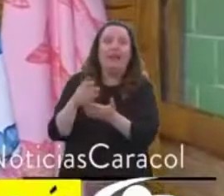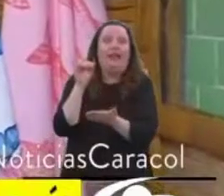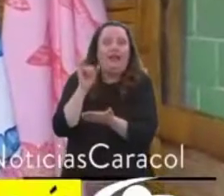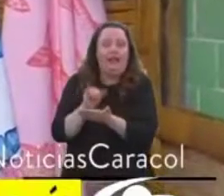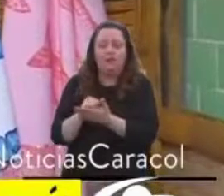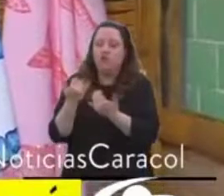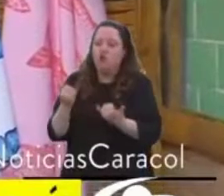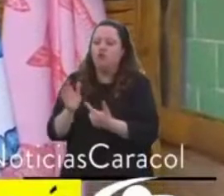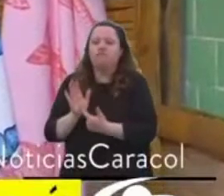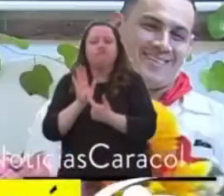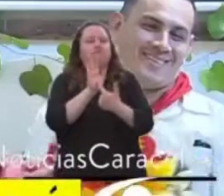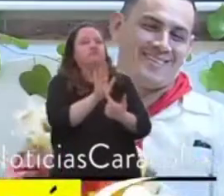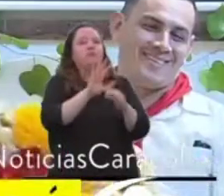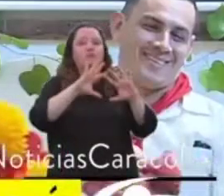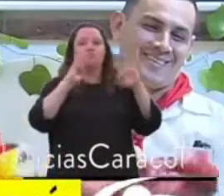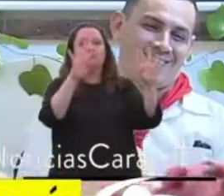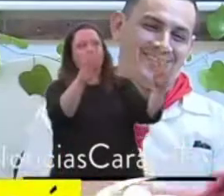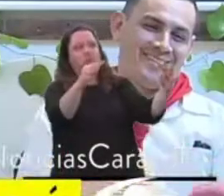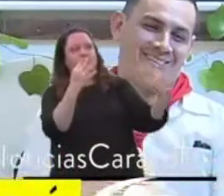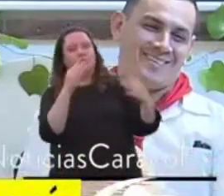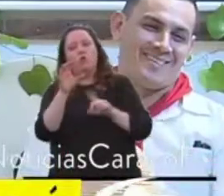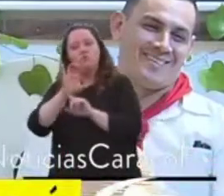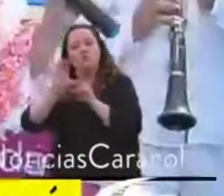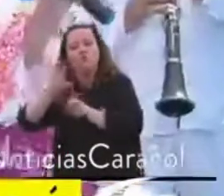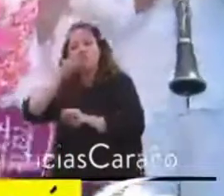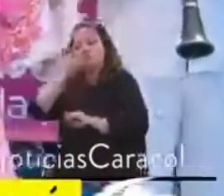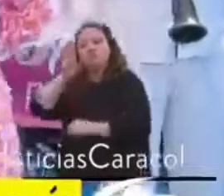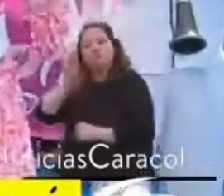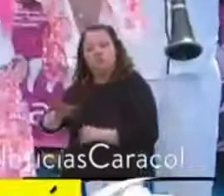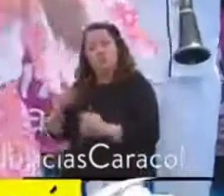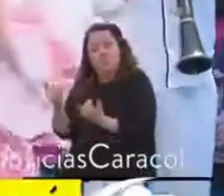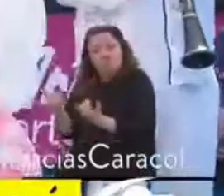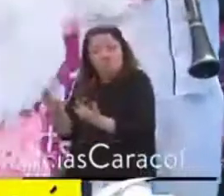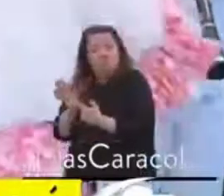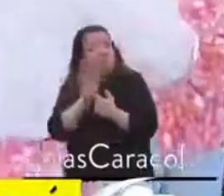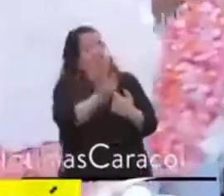queremos simplemente decirle al mundo que esta cultura, esta gastronomía existe.